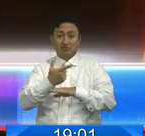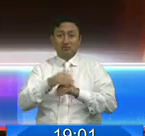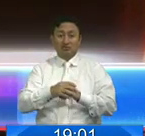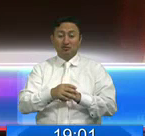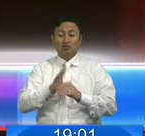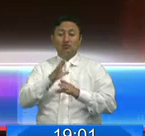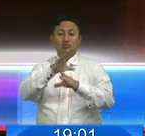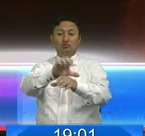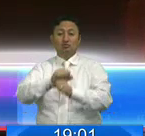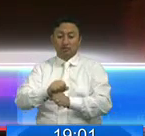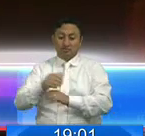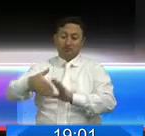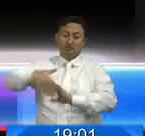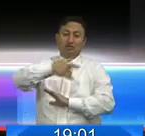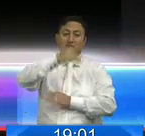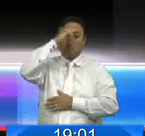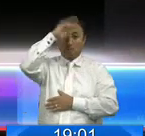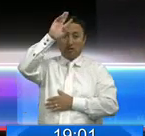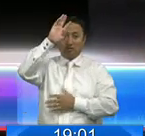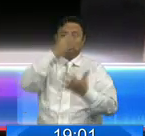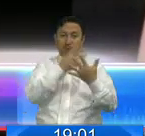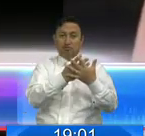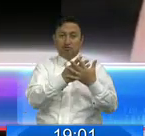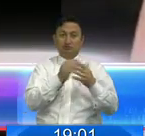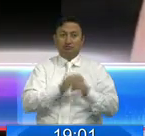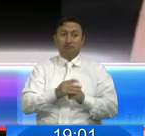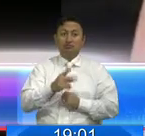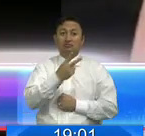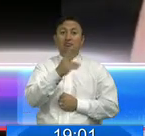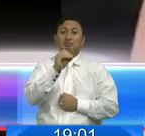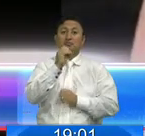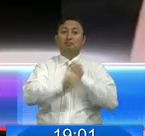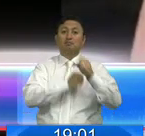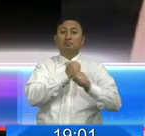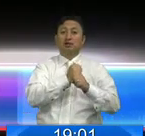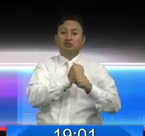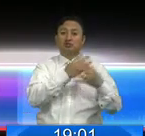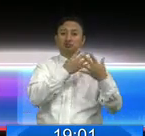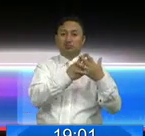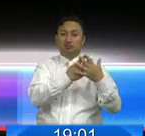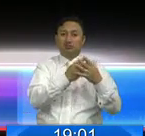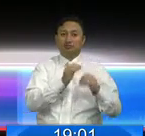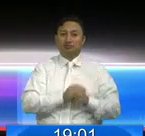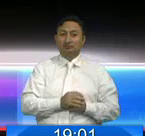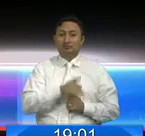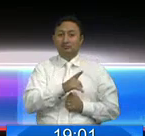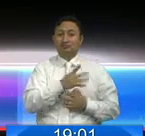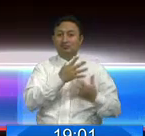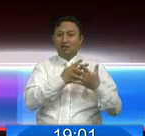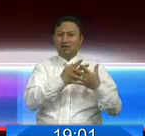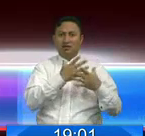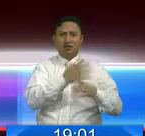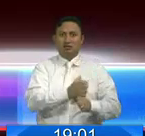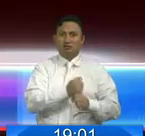y extraditado a México, donde se le dictó 20 años de prisión en una cárcel de máxima